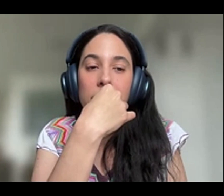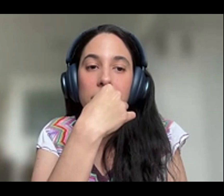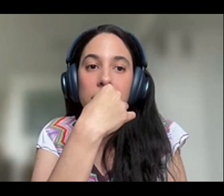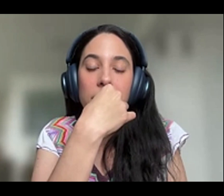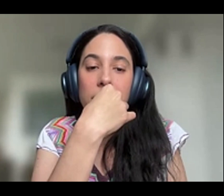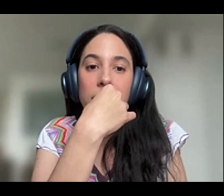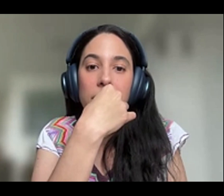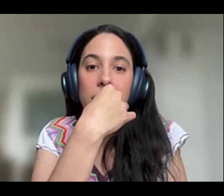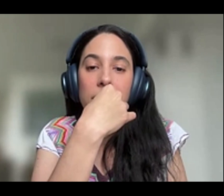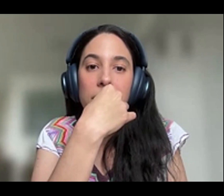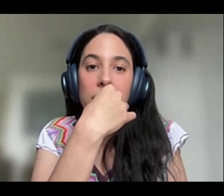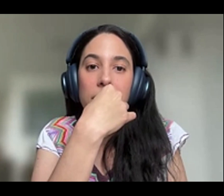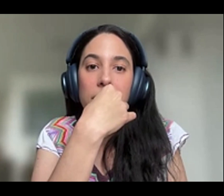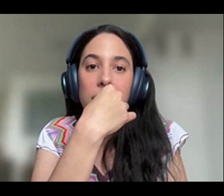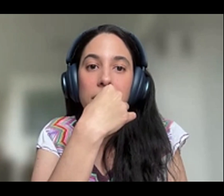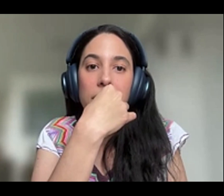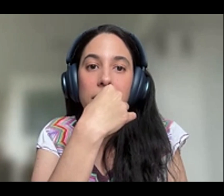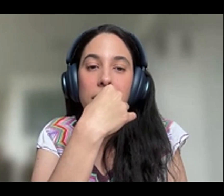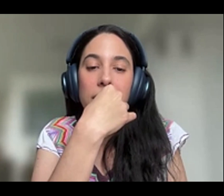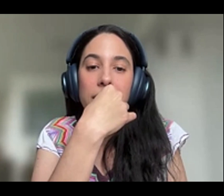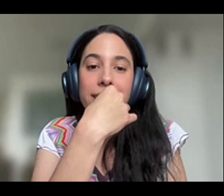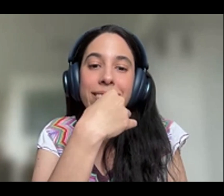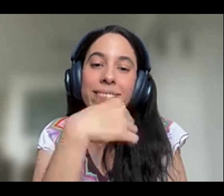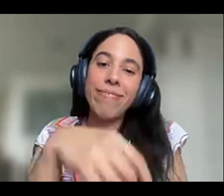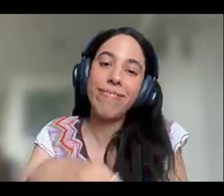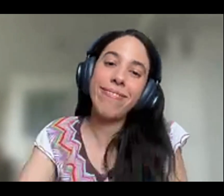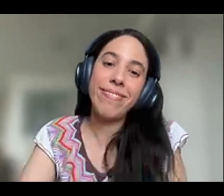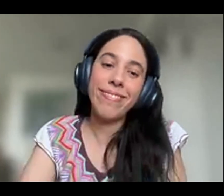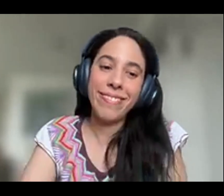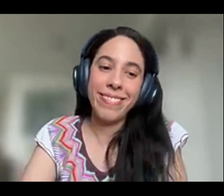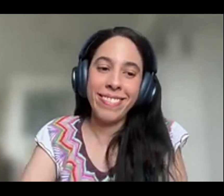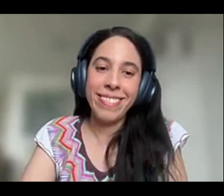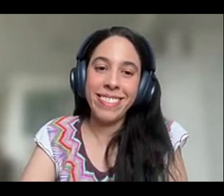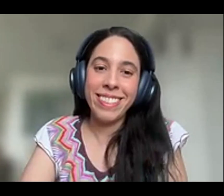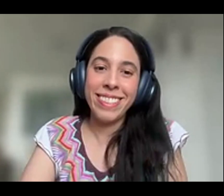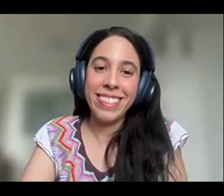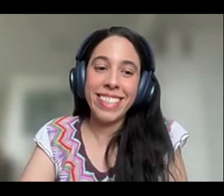resisto mientras mi pecho está lleno de corazón.